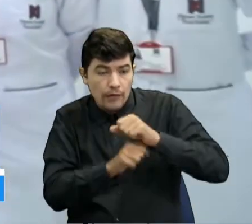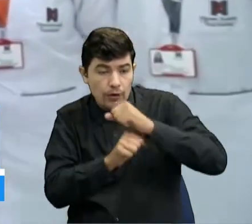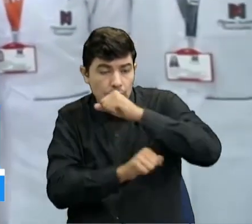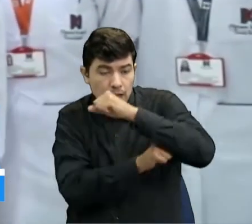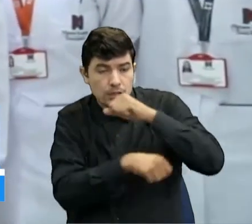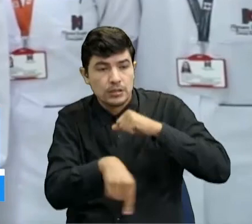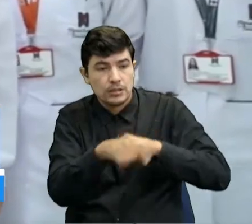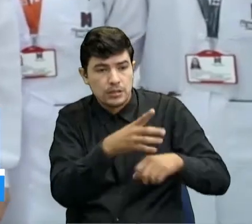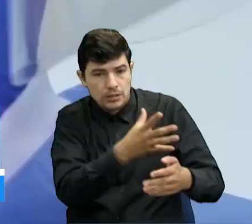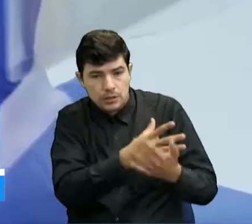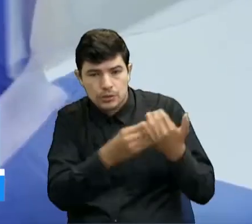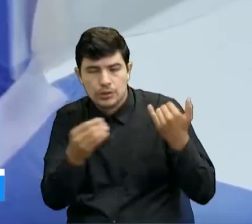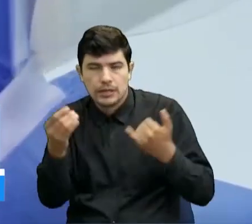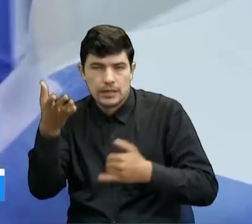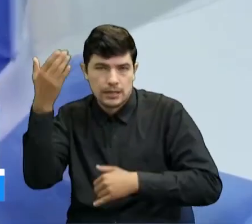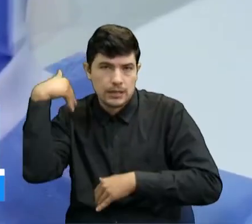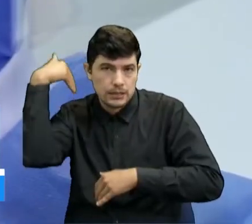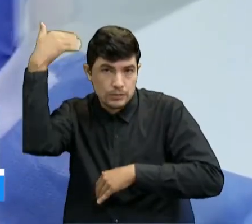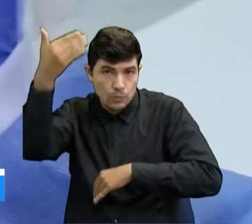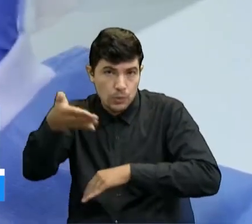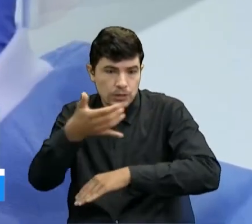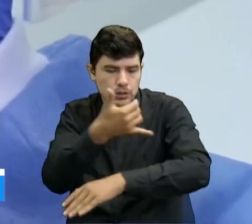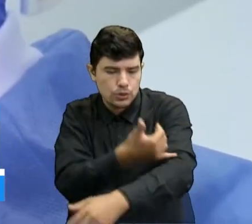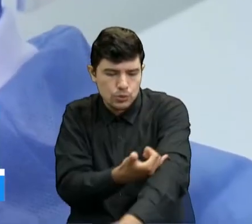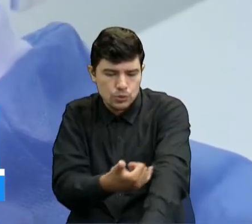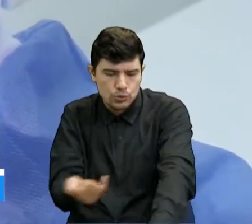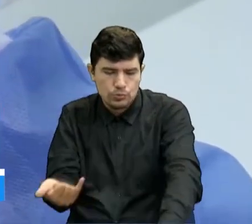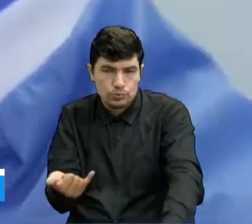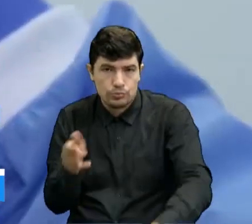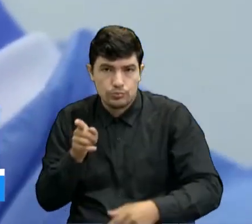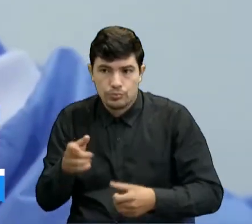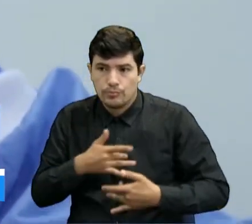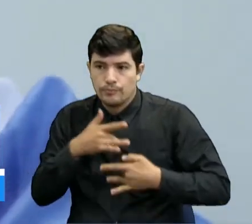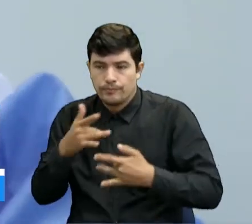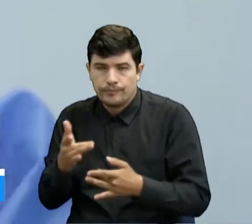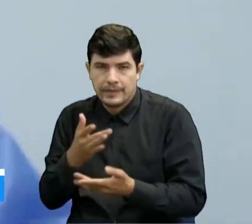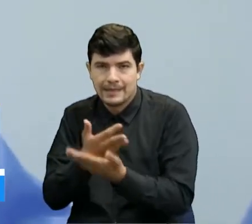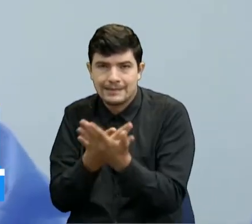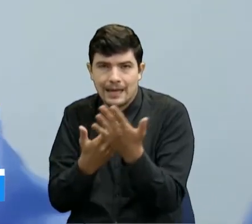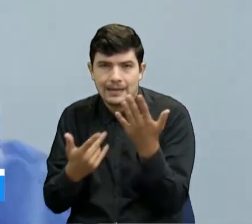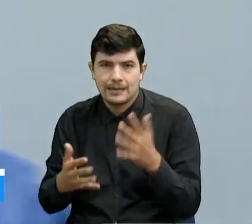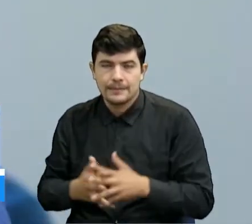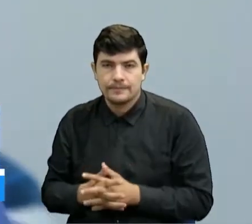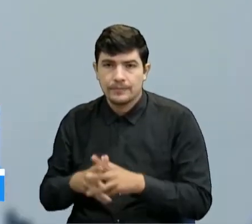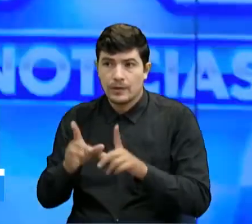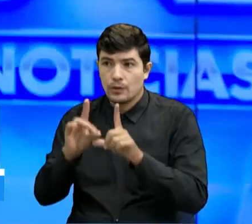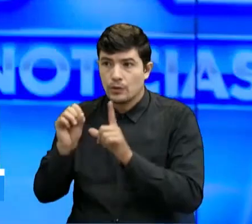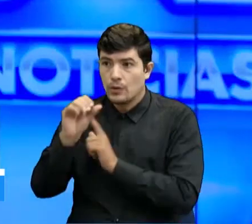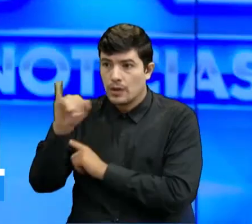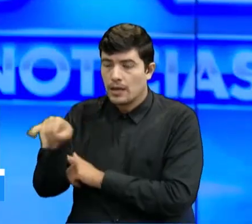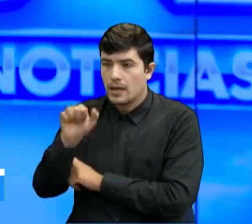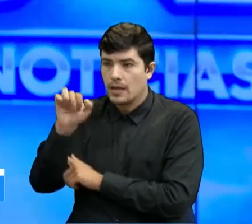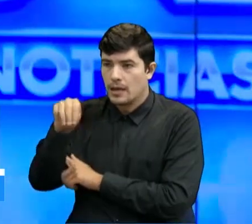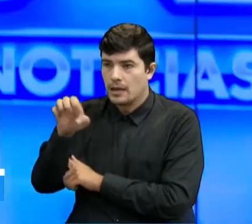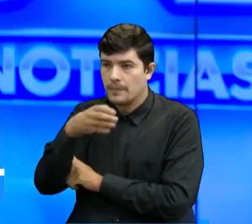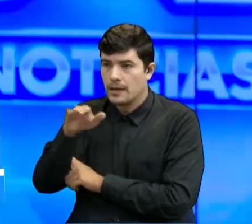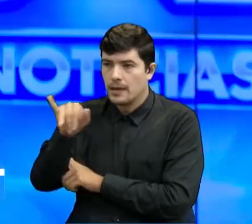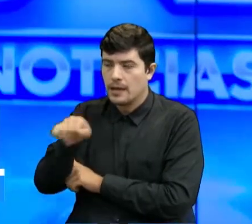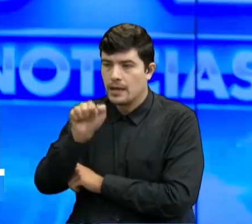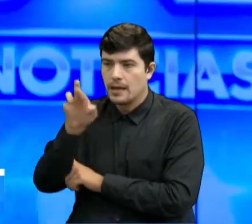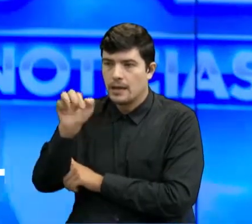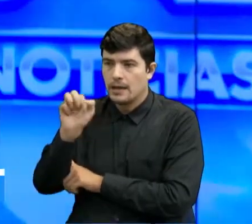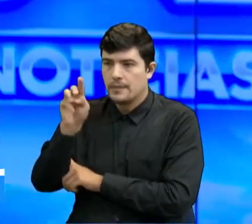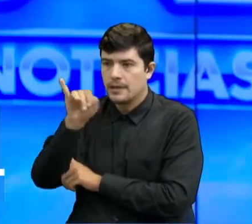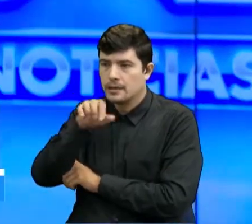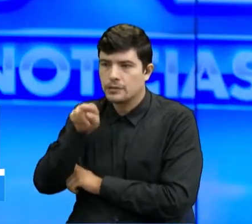servir para donar su sangre. Claro que sí, doctor Fabio Jaramillo, médico investigador, quien está en